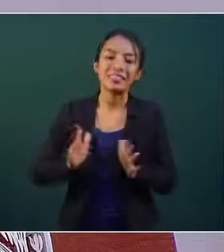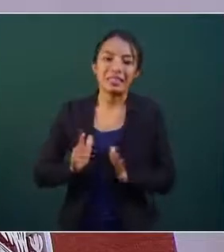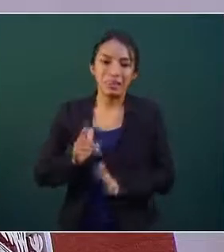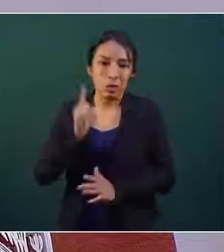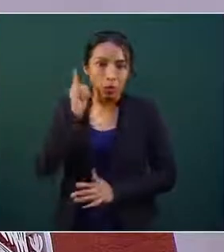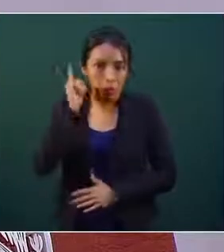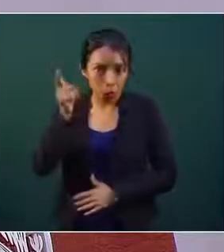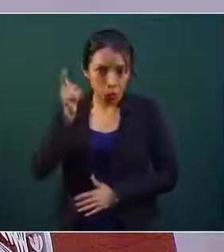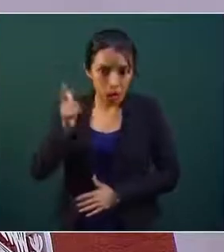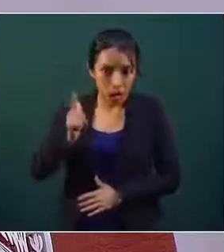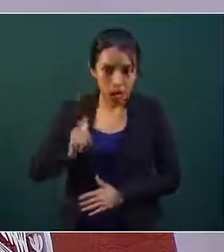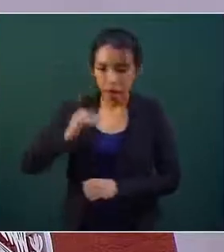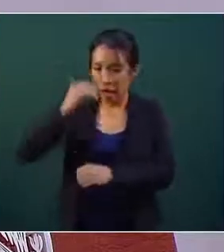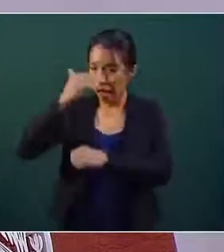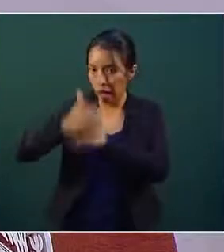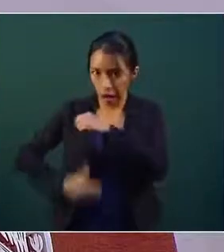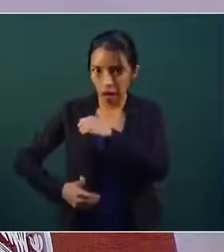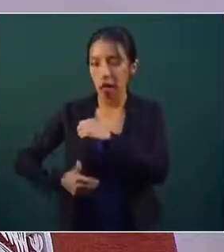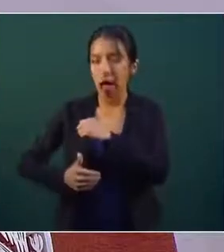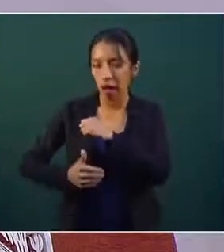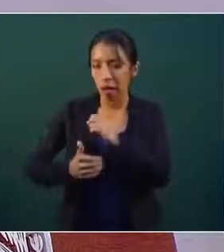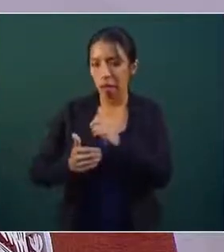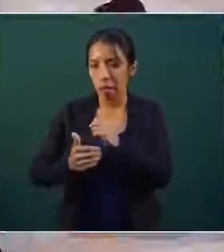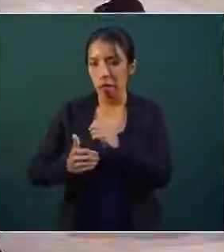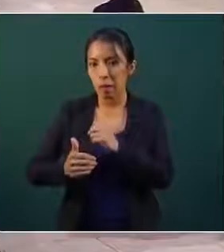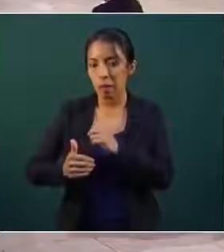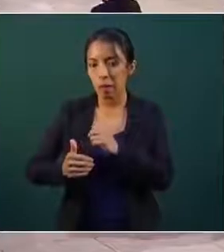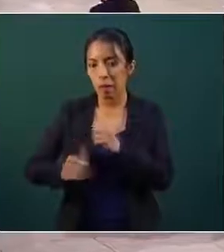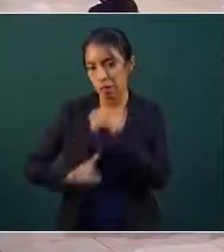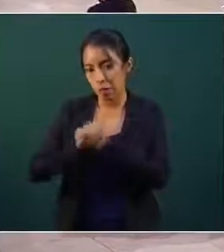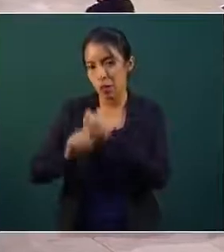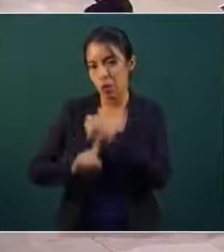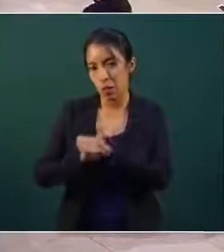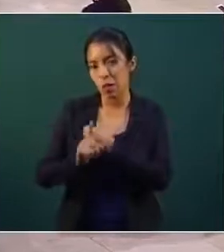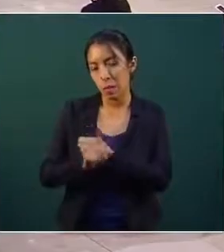que se tenían con los gobiernos anteriores. Muchas gracias.